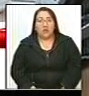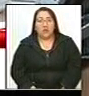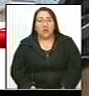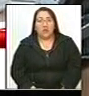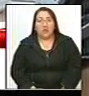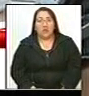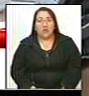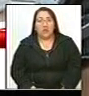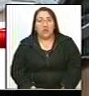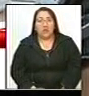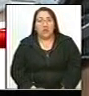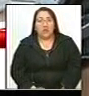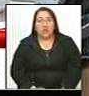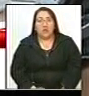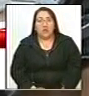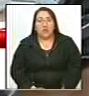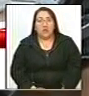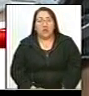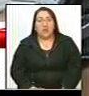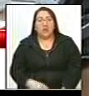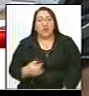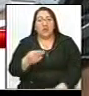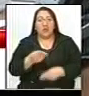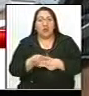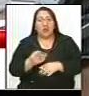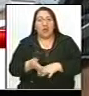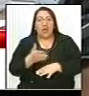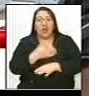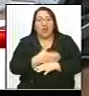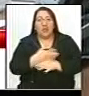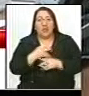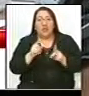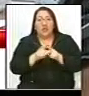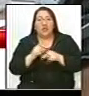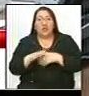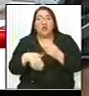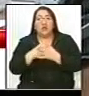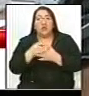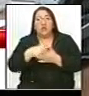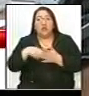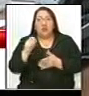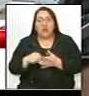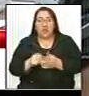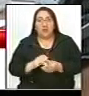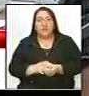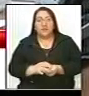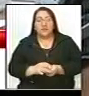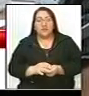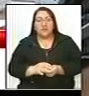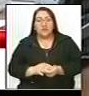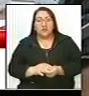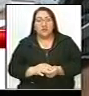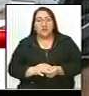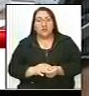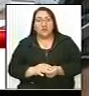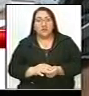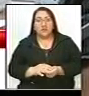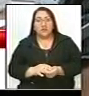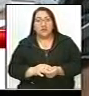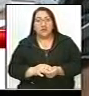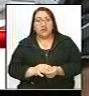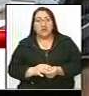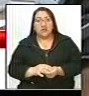Es decir, ya hay una relación previa antes de incluso de la firma formal de la